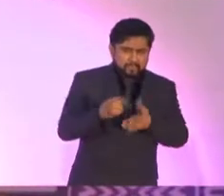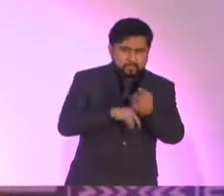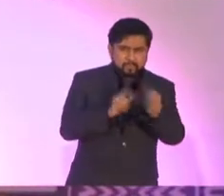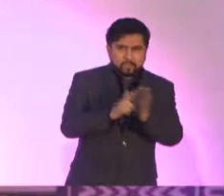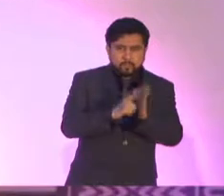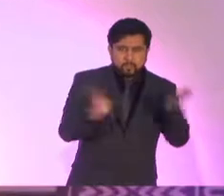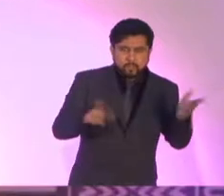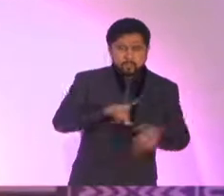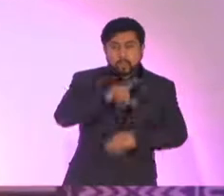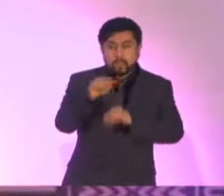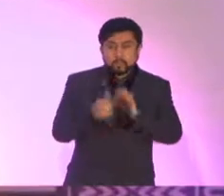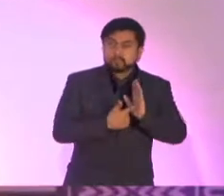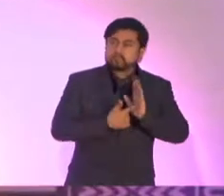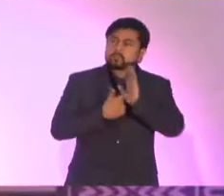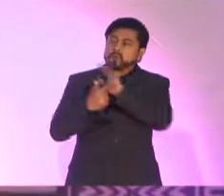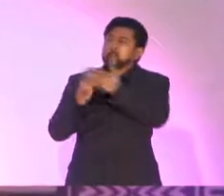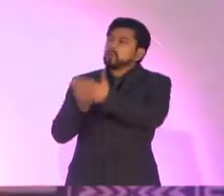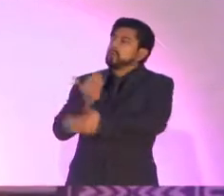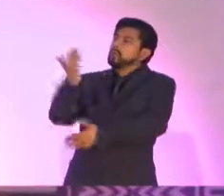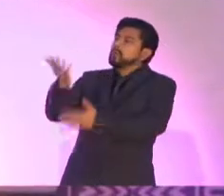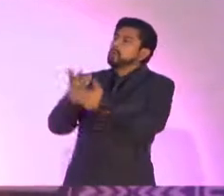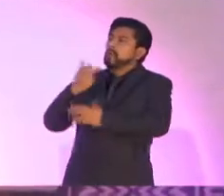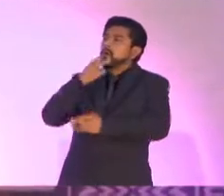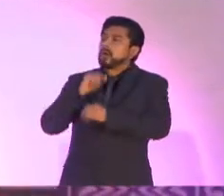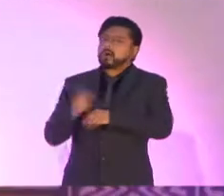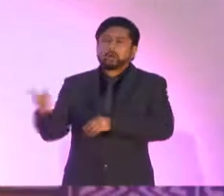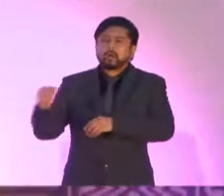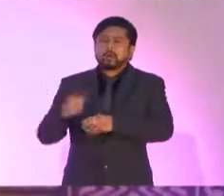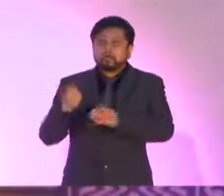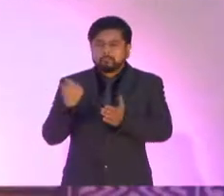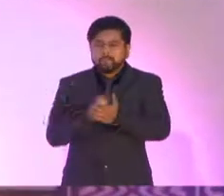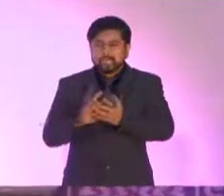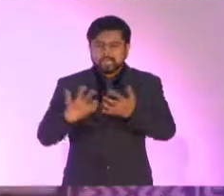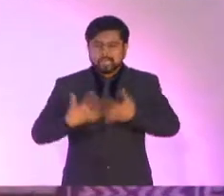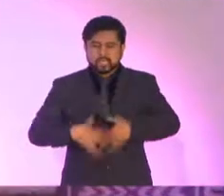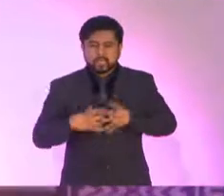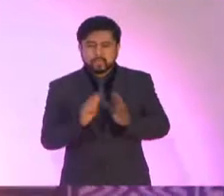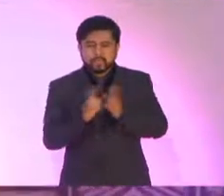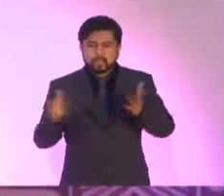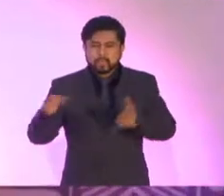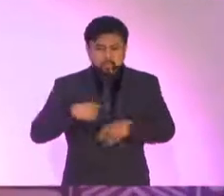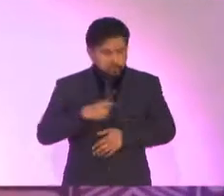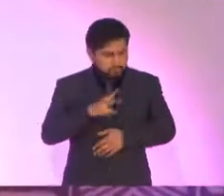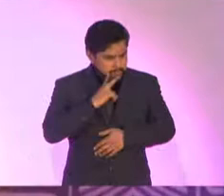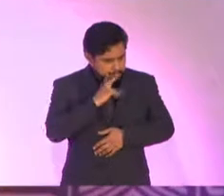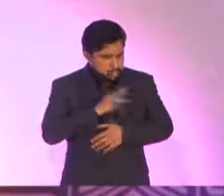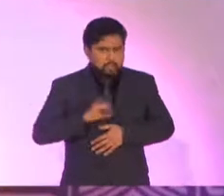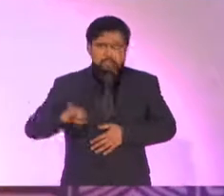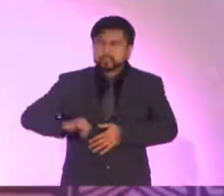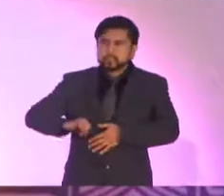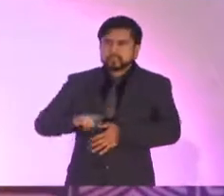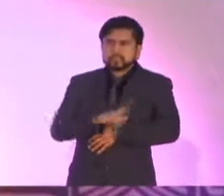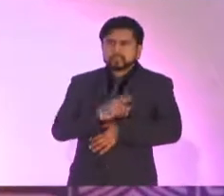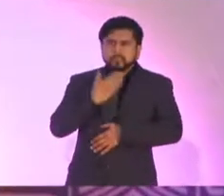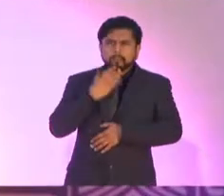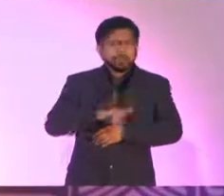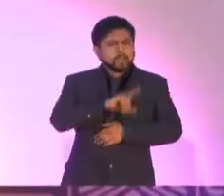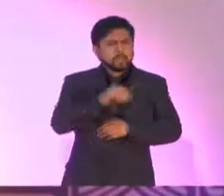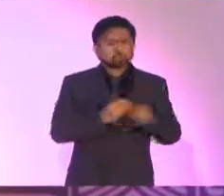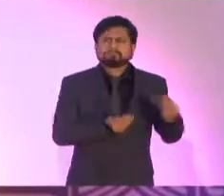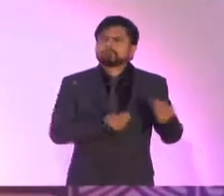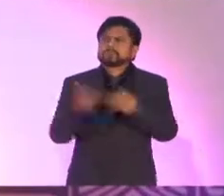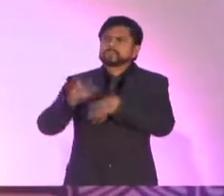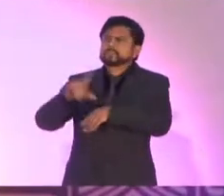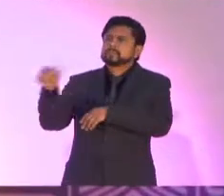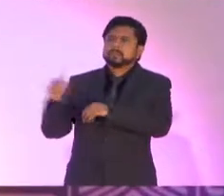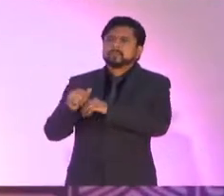de presentárselos al editor, le parecieron bastante atractivos, entonces lo mandó a revisión